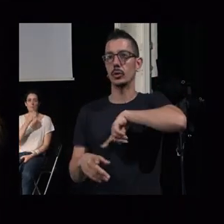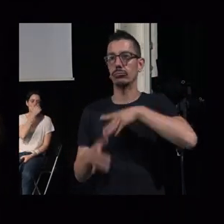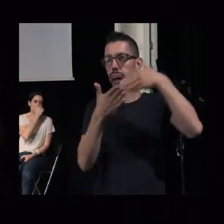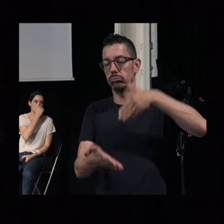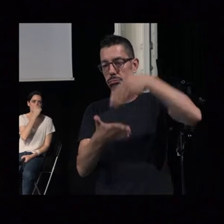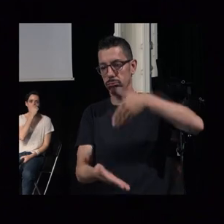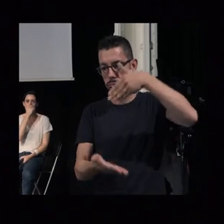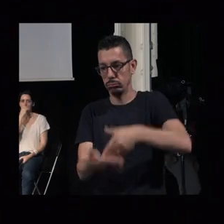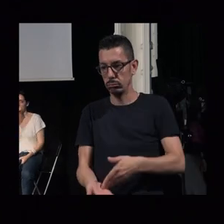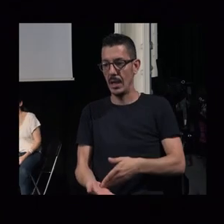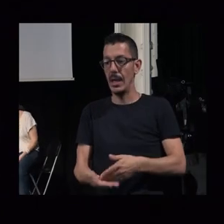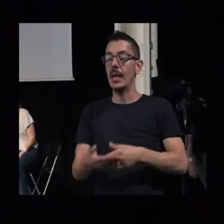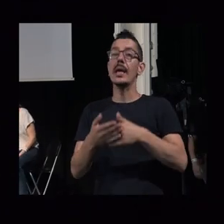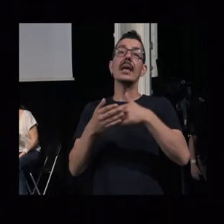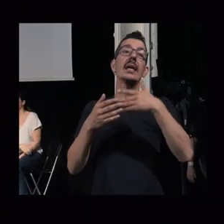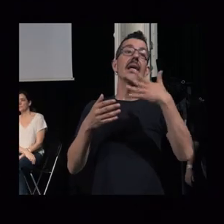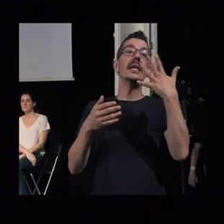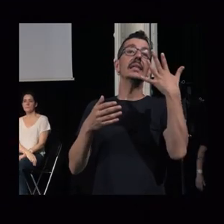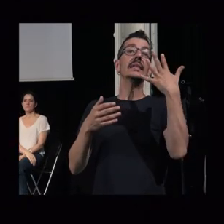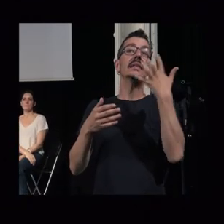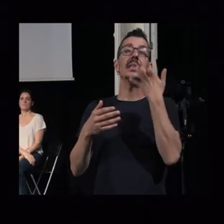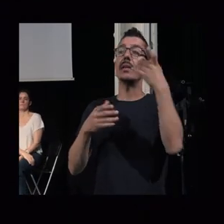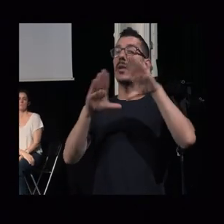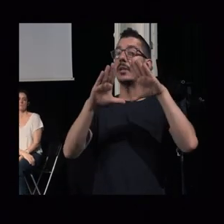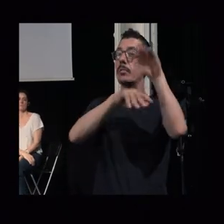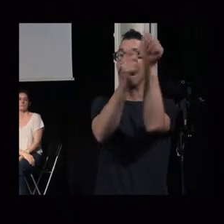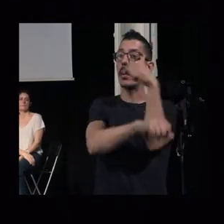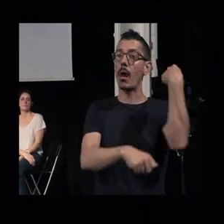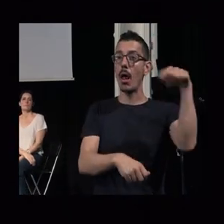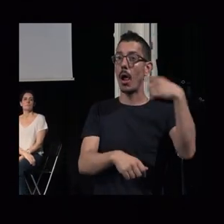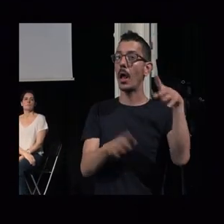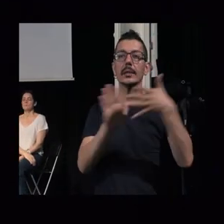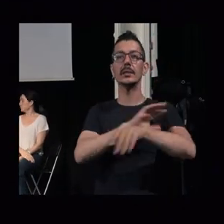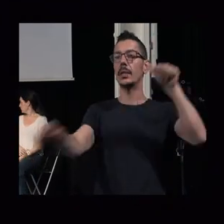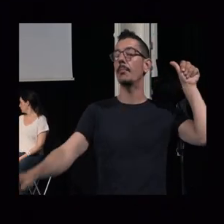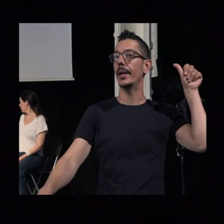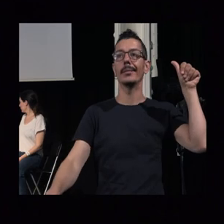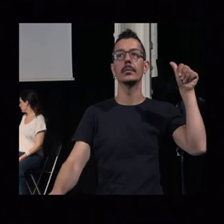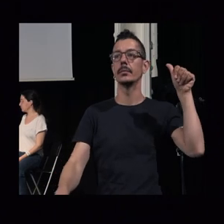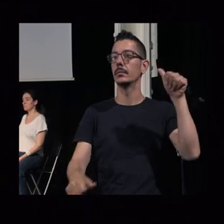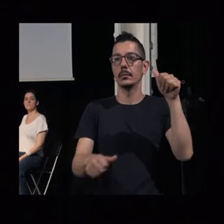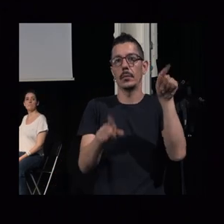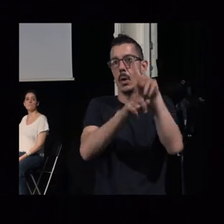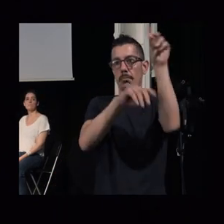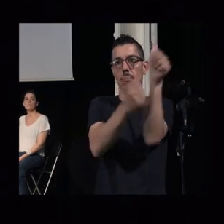feminista, siempre son las putas, siempre han estado ahí. En todos los movimientos, las putas han estado ahí.